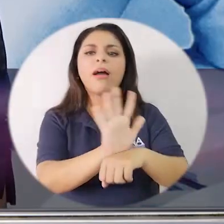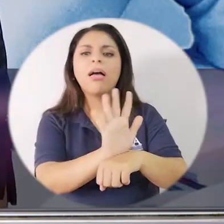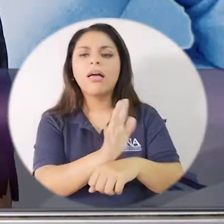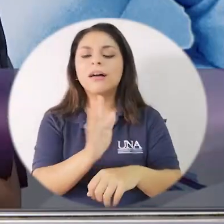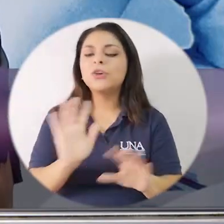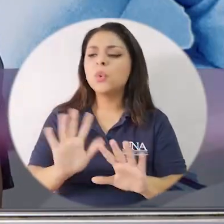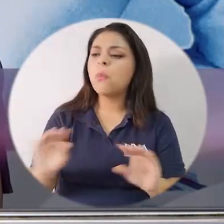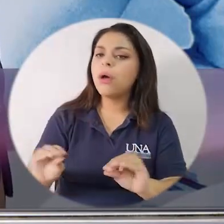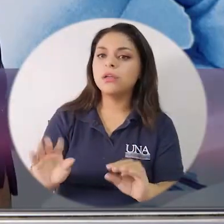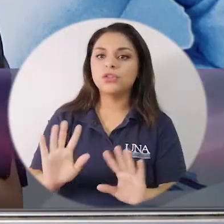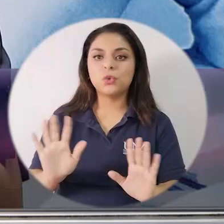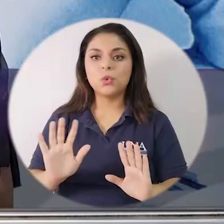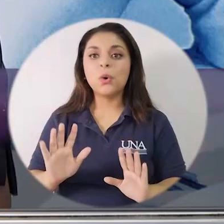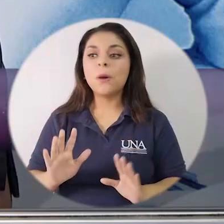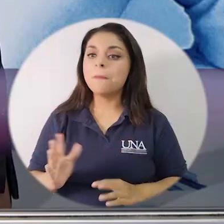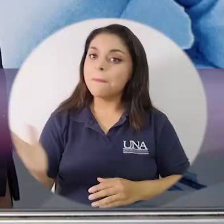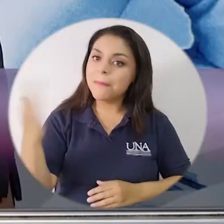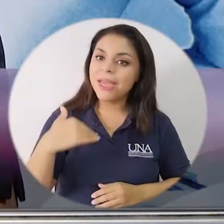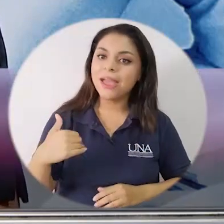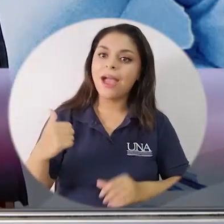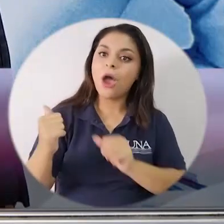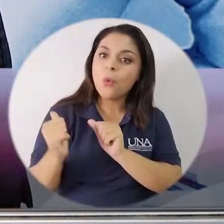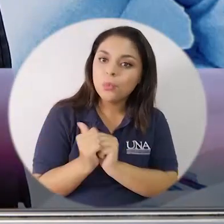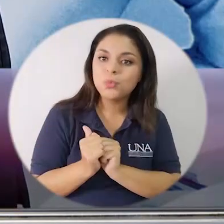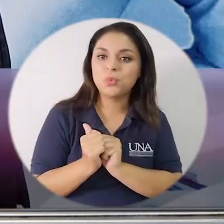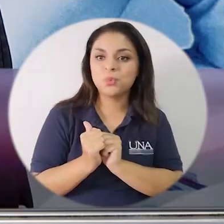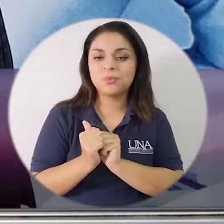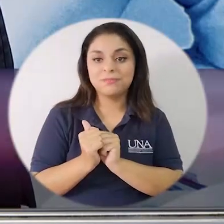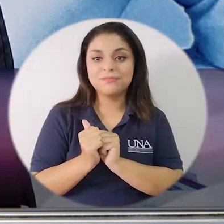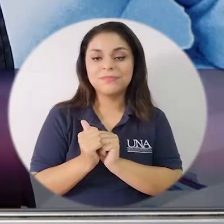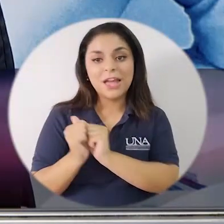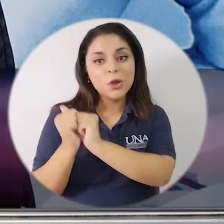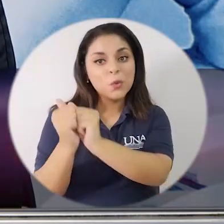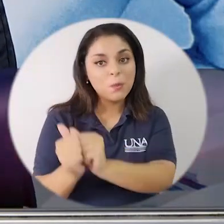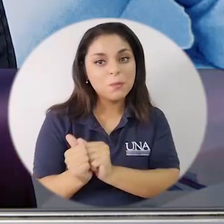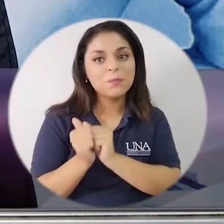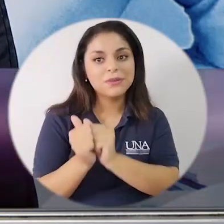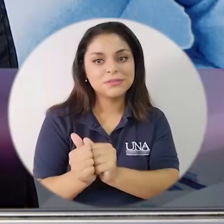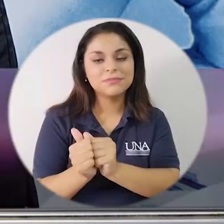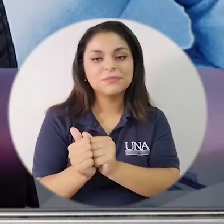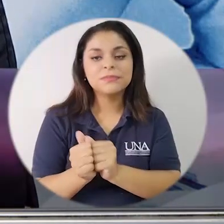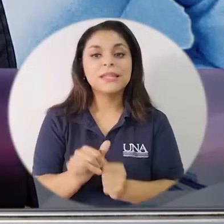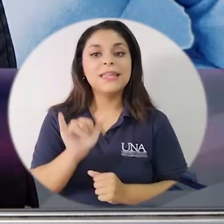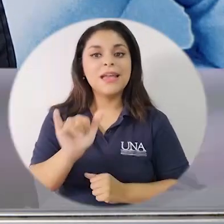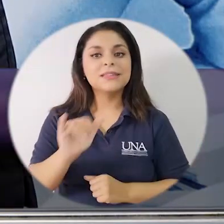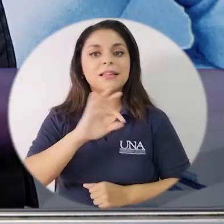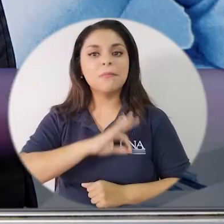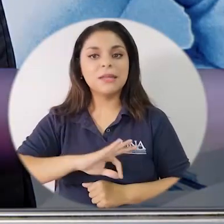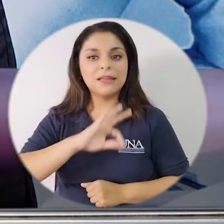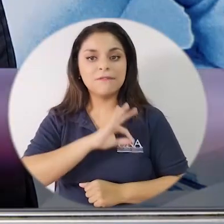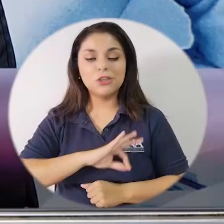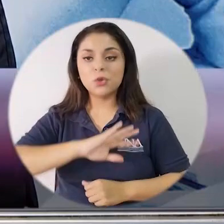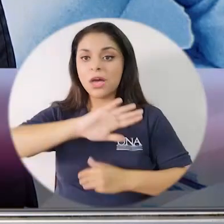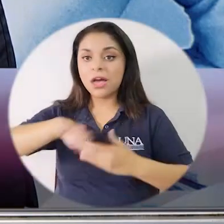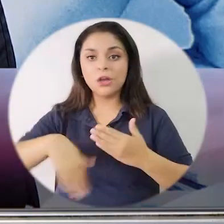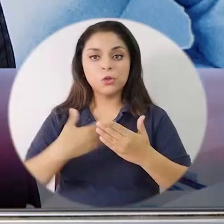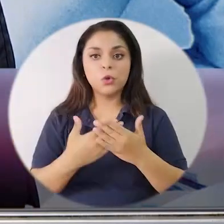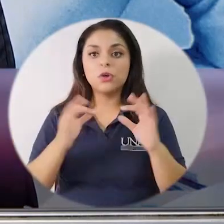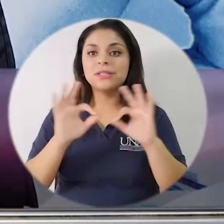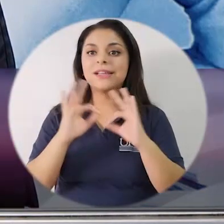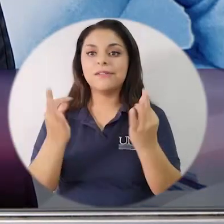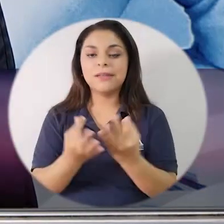no esté jugando, es movámonos, hagámoslo. Entonces, darles ese acompañamiento y es un beneficio para todos como